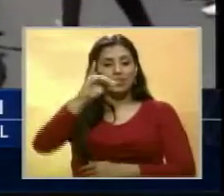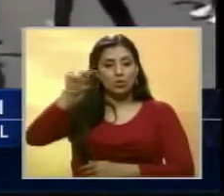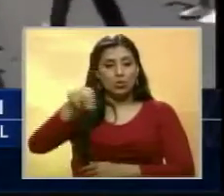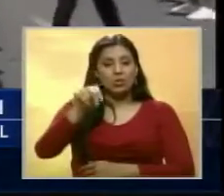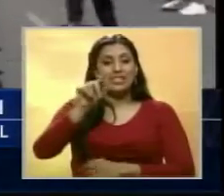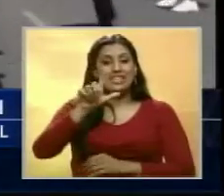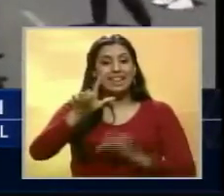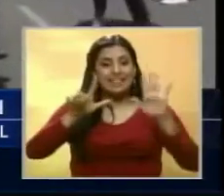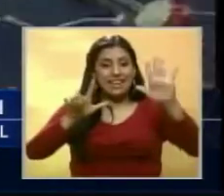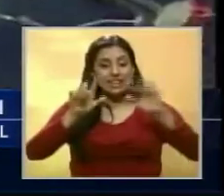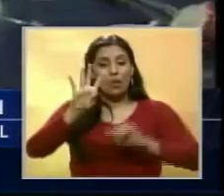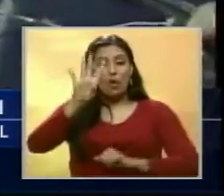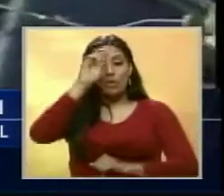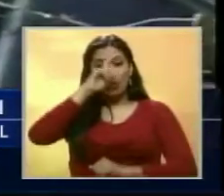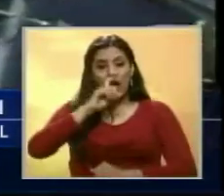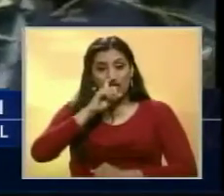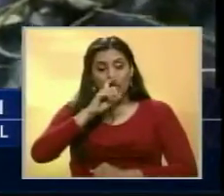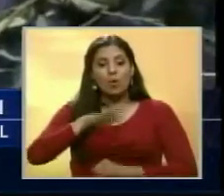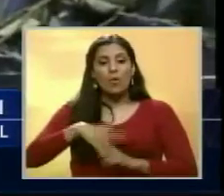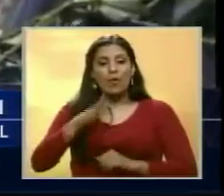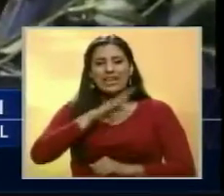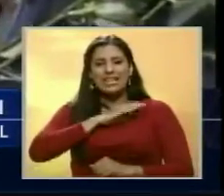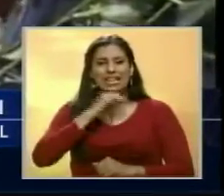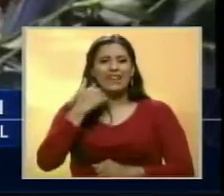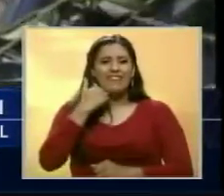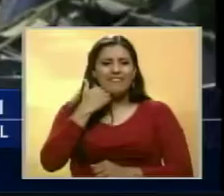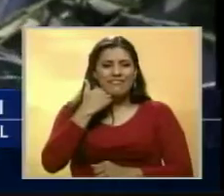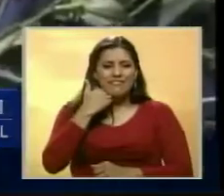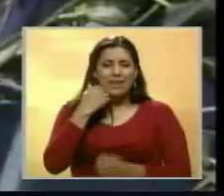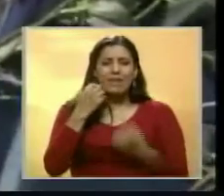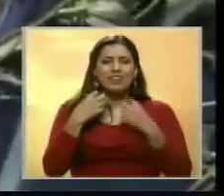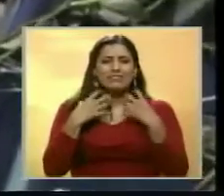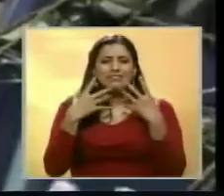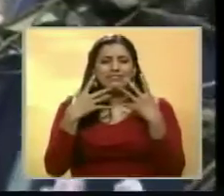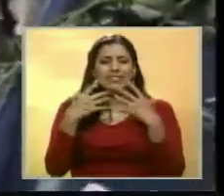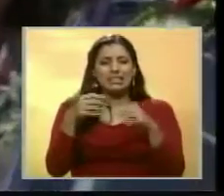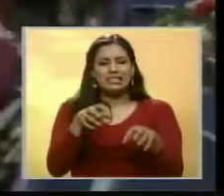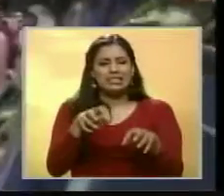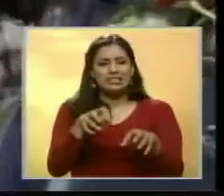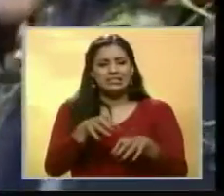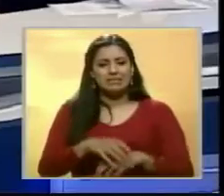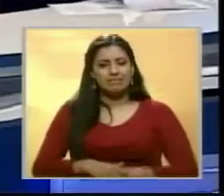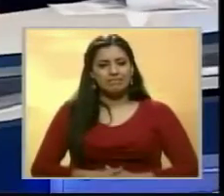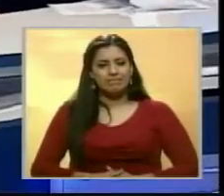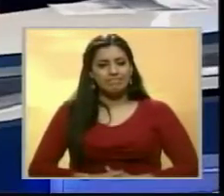los 74 años de edad tras sufrir complicaciones con la enfermedad de Parkinson.